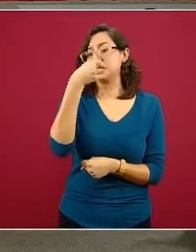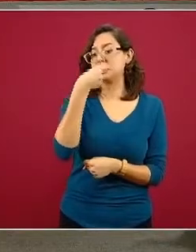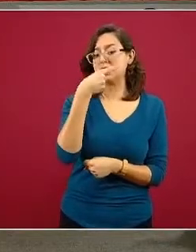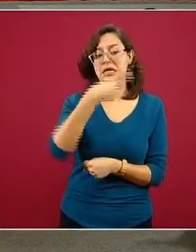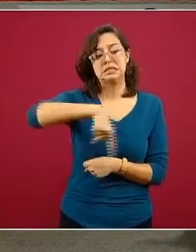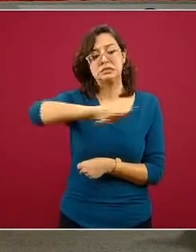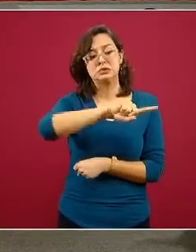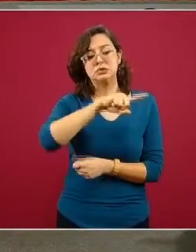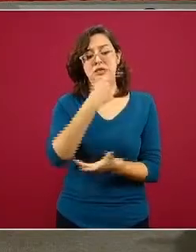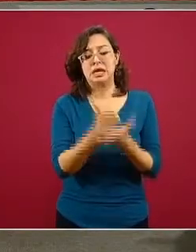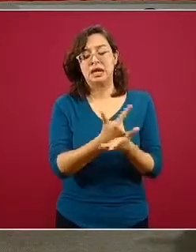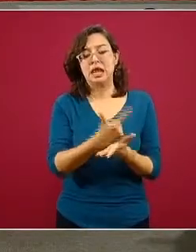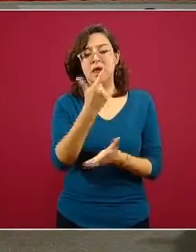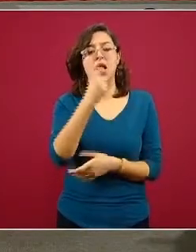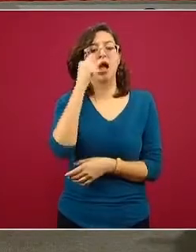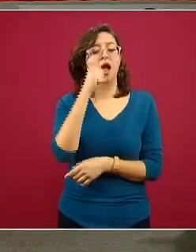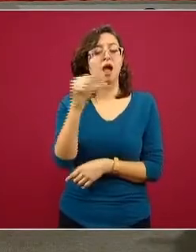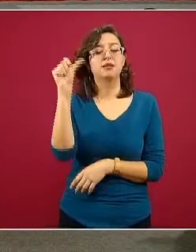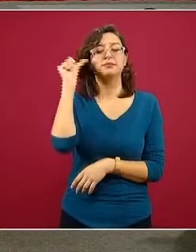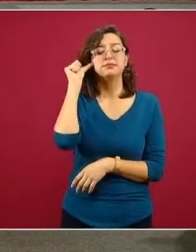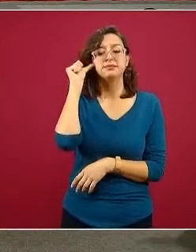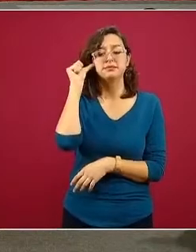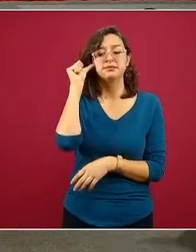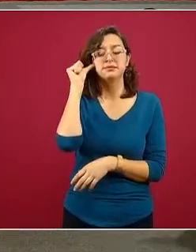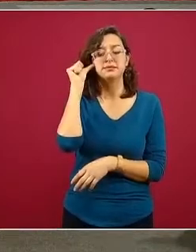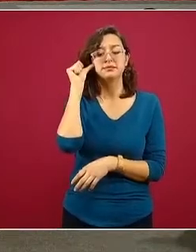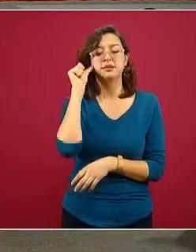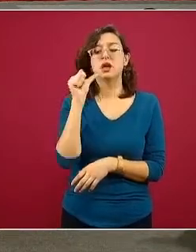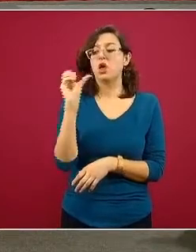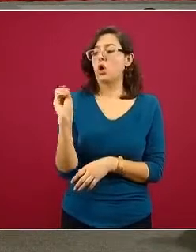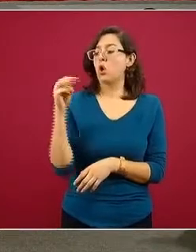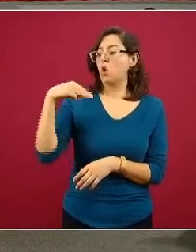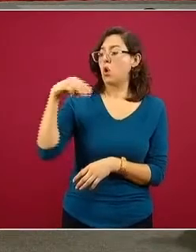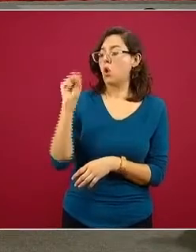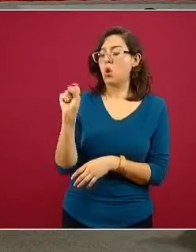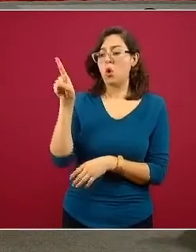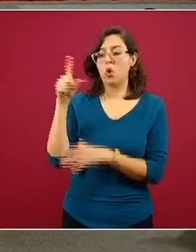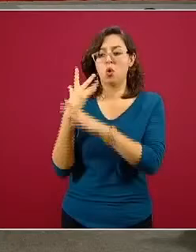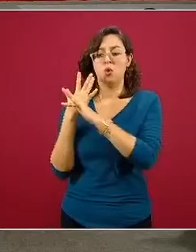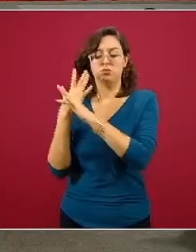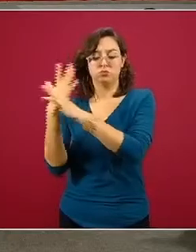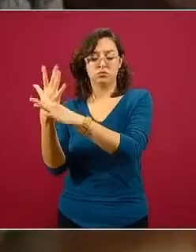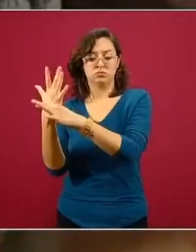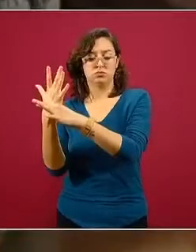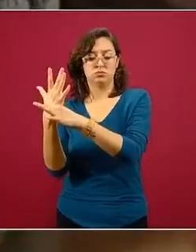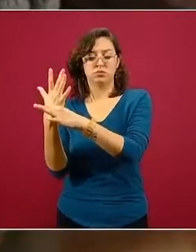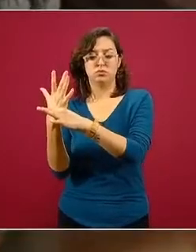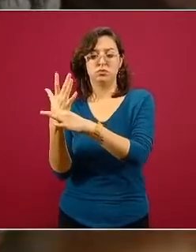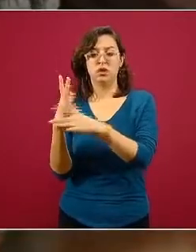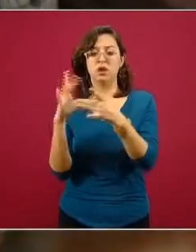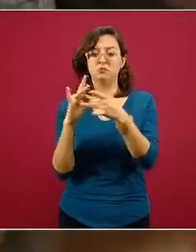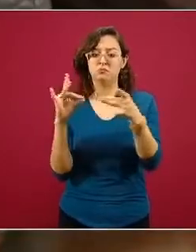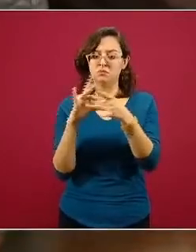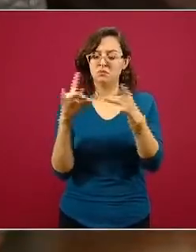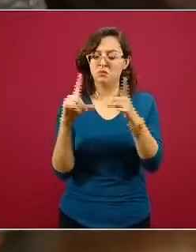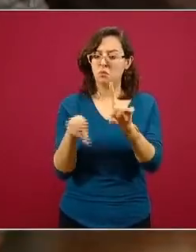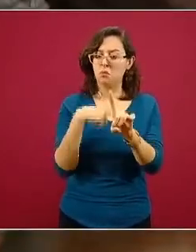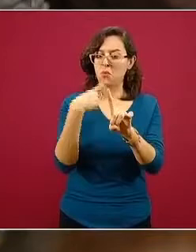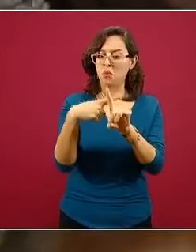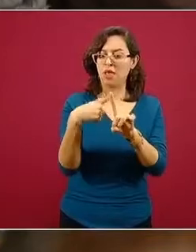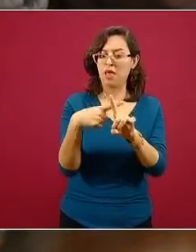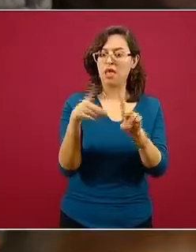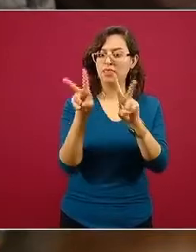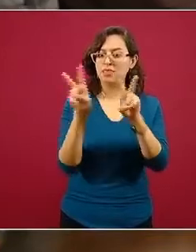estado crítico. Ayer se habló, la Organización Mundial de la Salud habló de manera muy positiva sobre el uso de